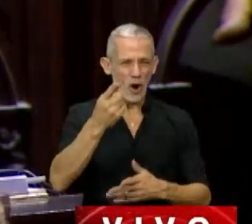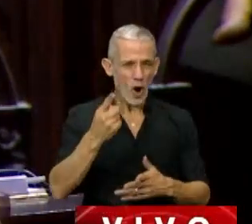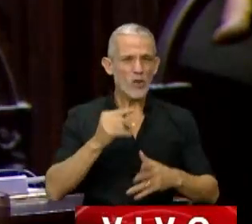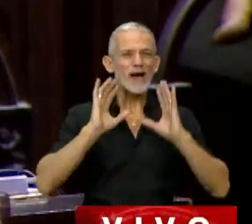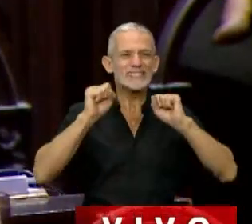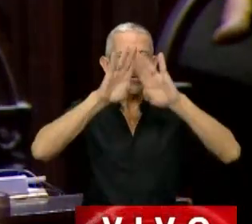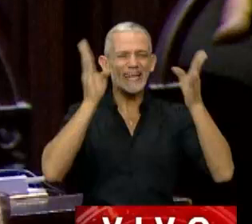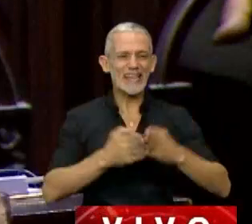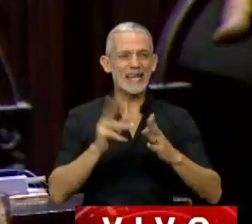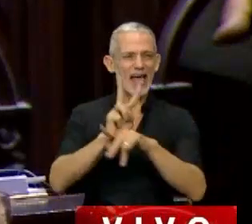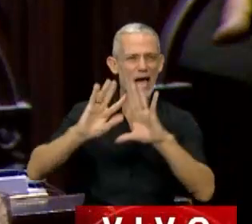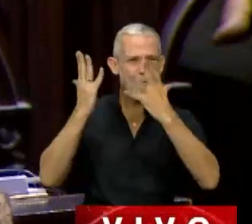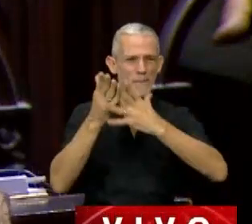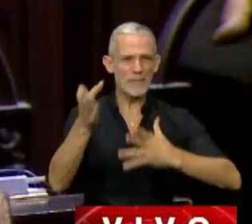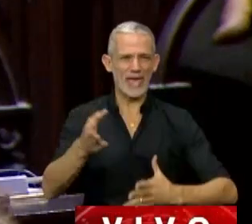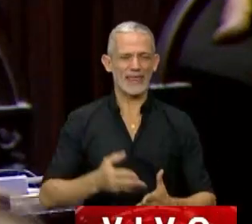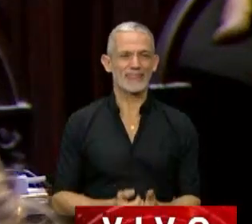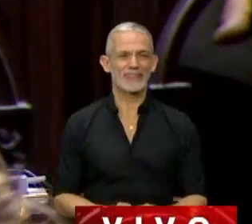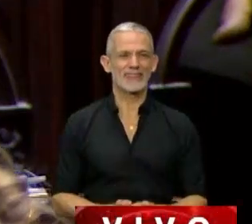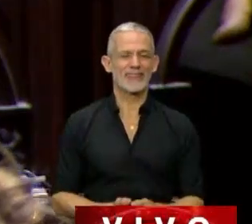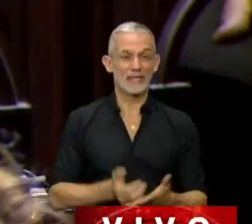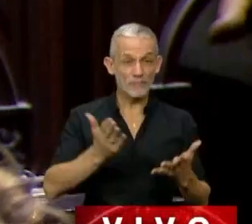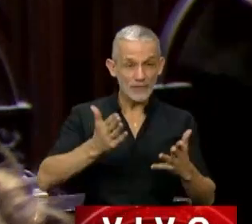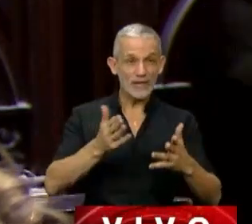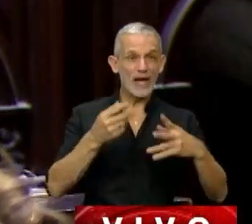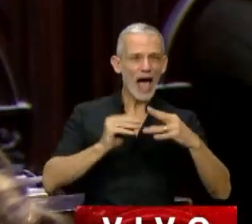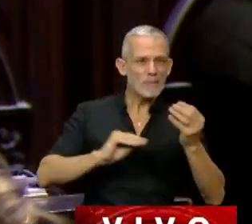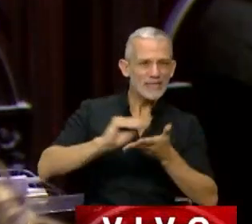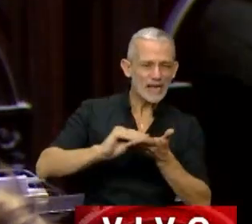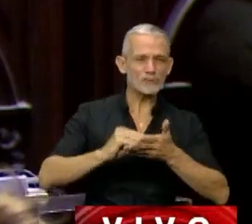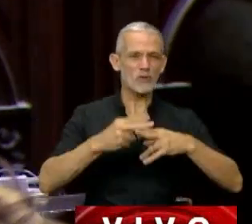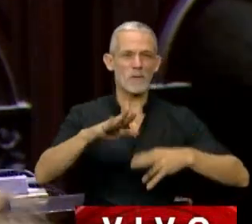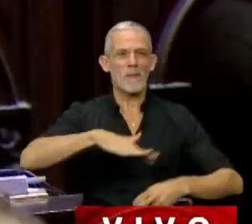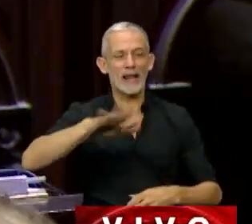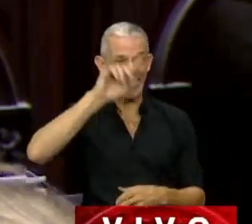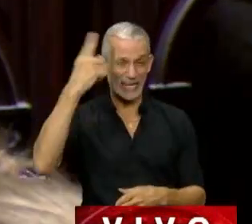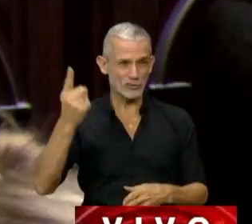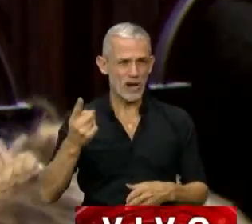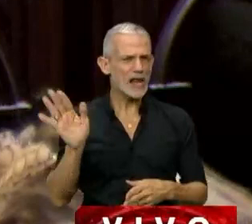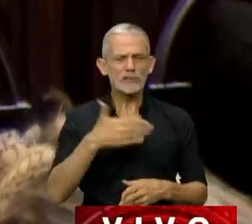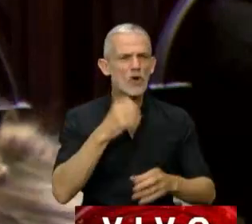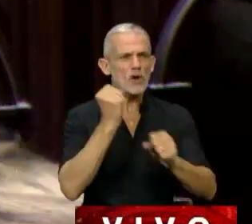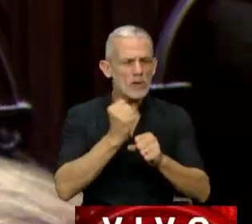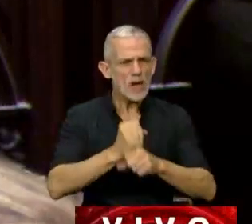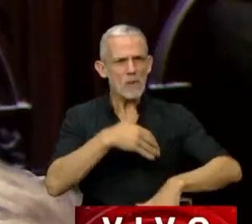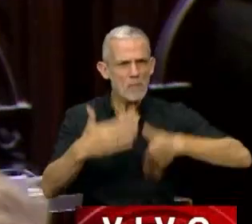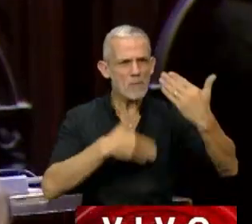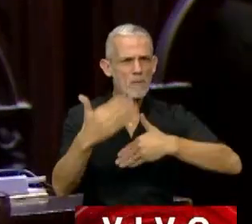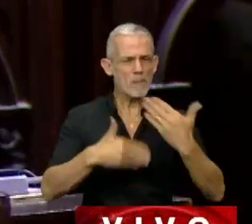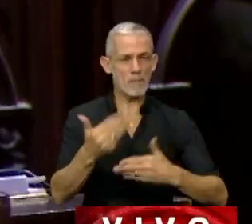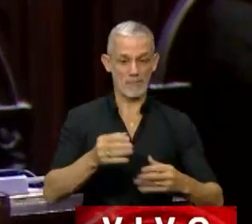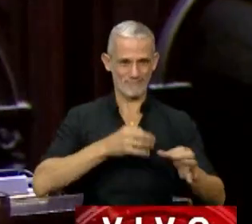de Ambiente, a los técnicos de Administración de Parques Nacionales, a todos los que han trabajado tanto para que esto